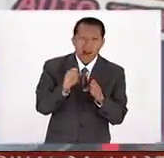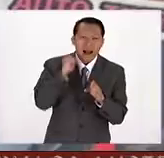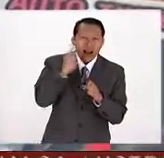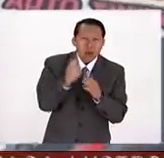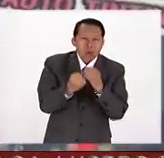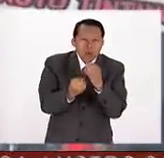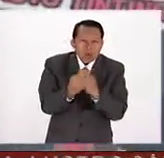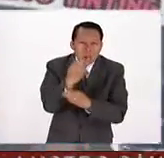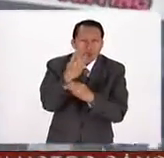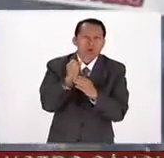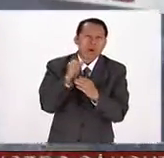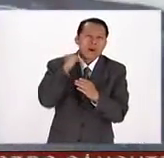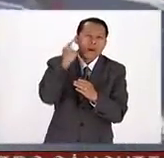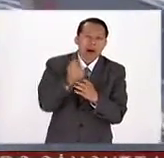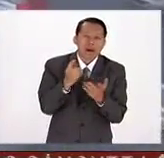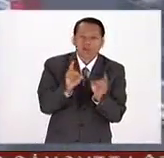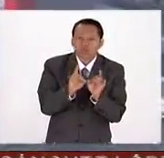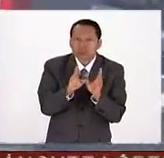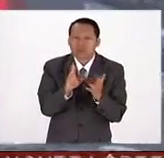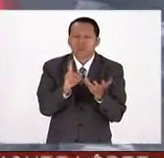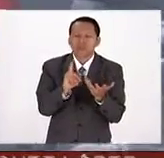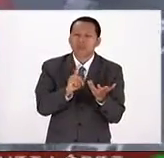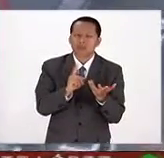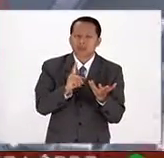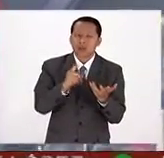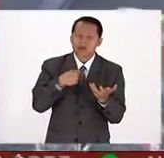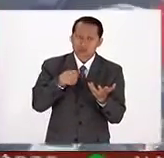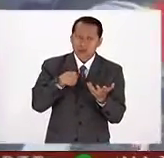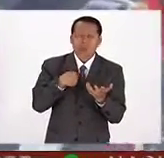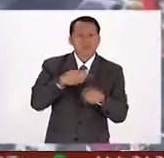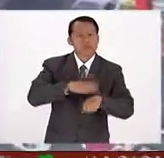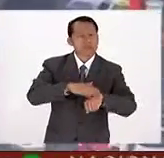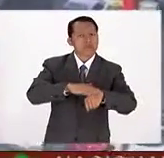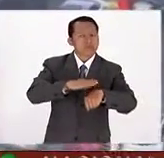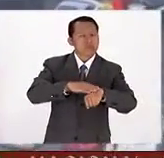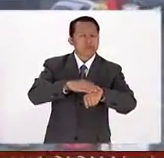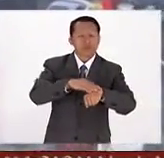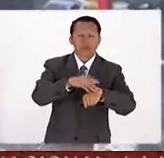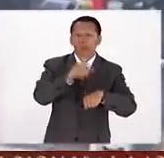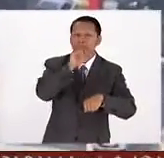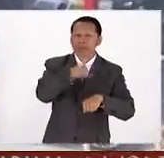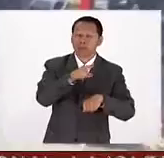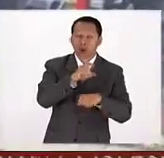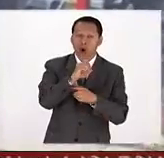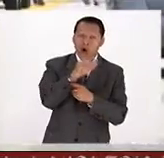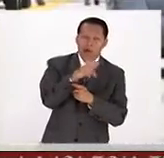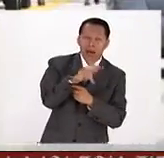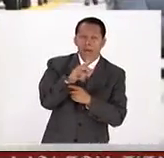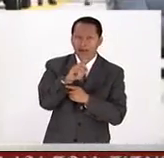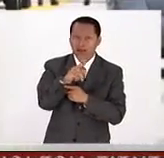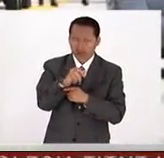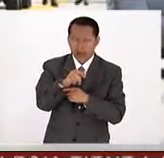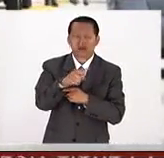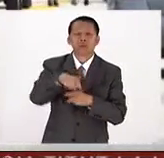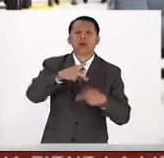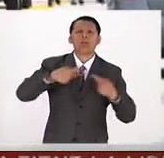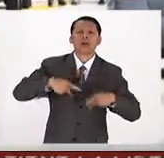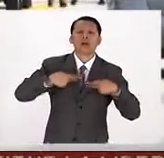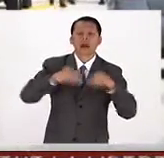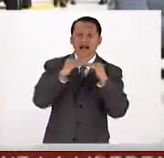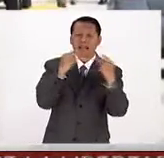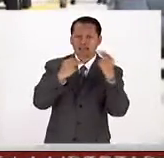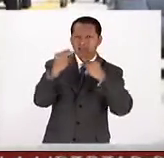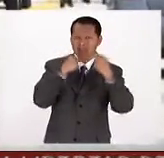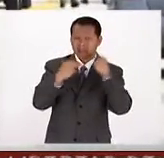no es algo fortuito, y que yo invitaría, por ejemplo, a tu auditorio, Omar, Pati, a que busquen en YouTube un video